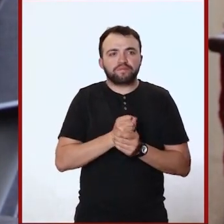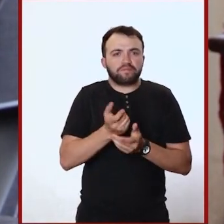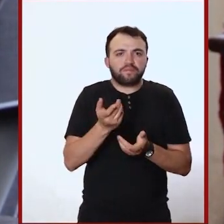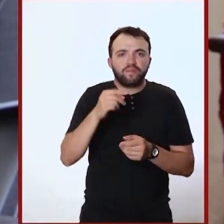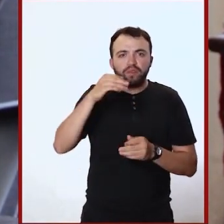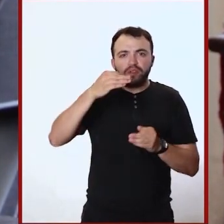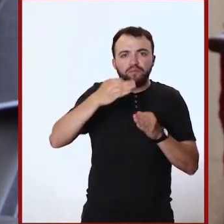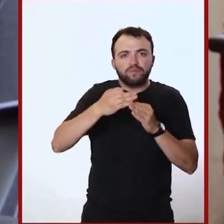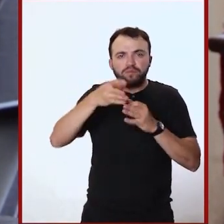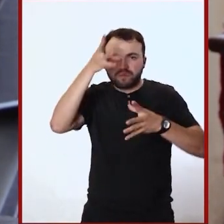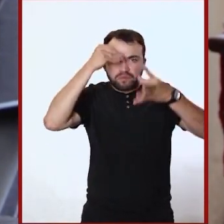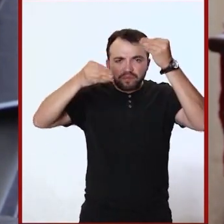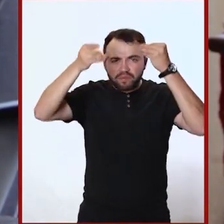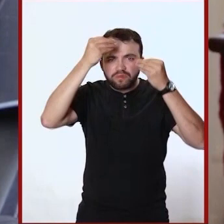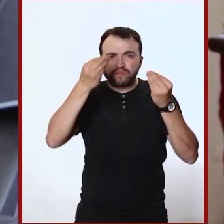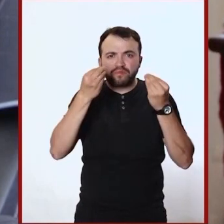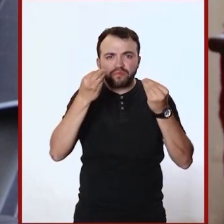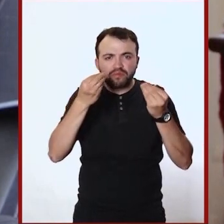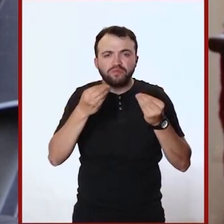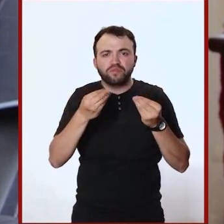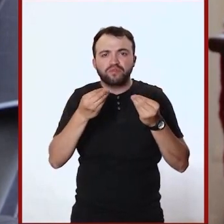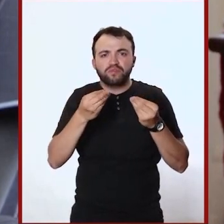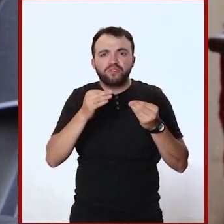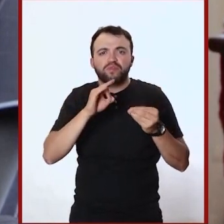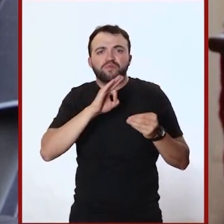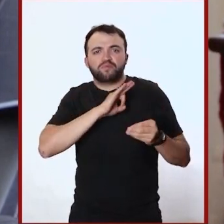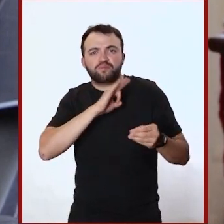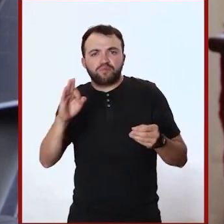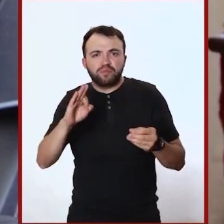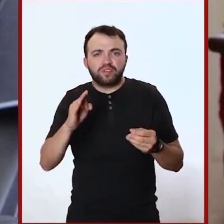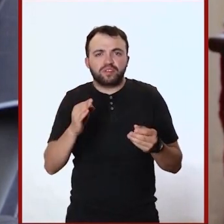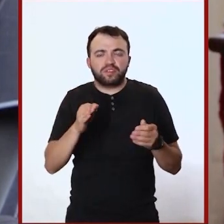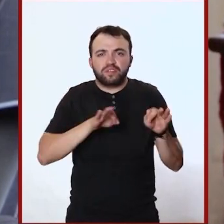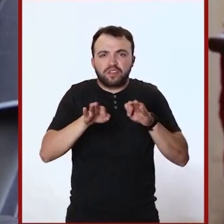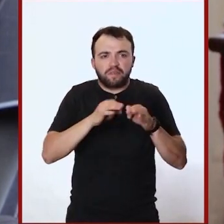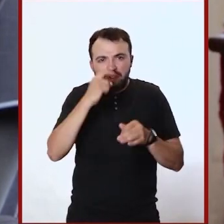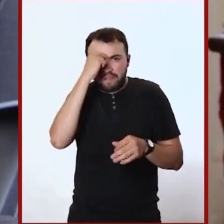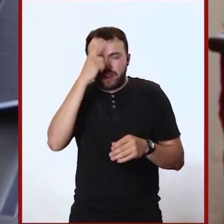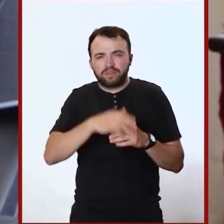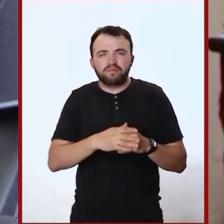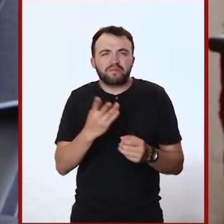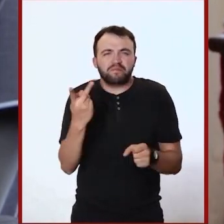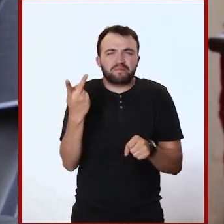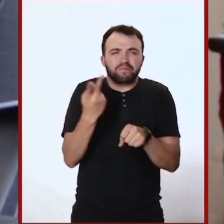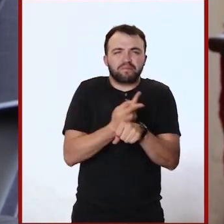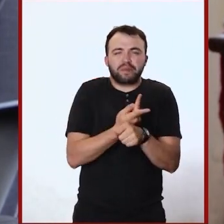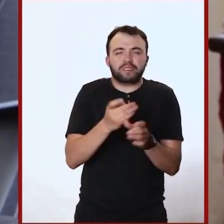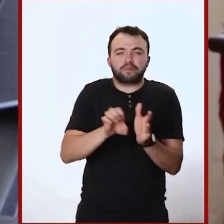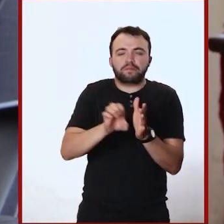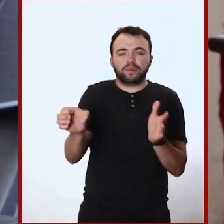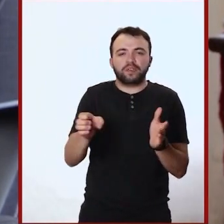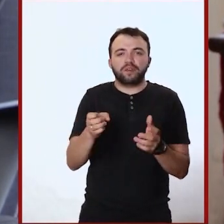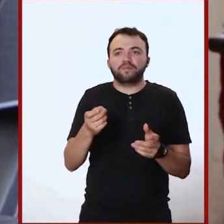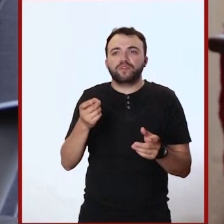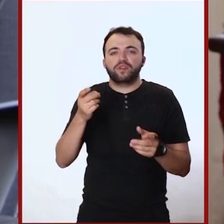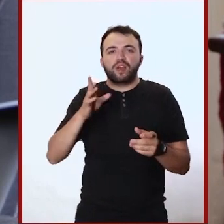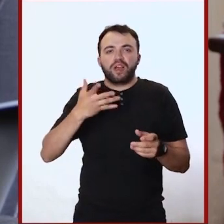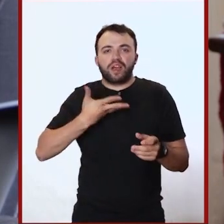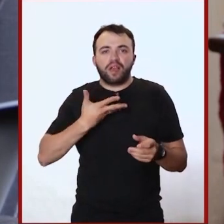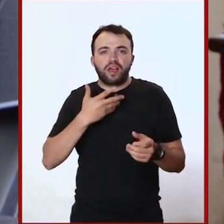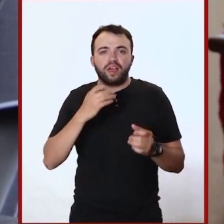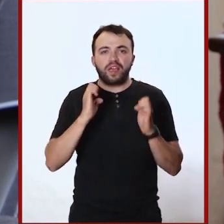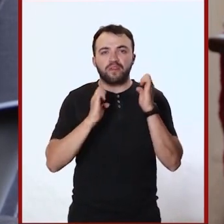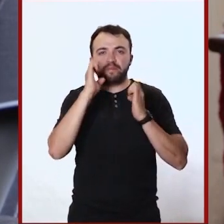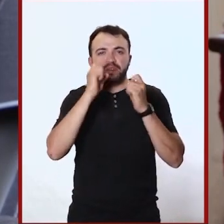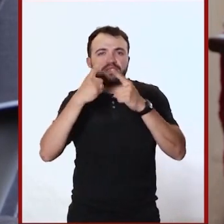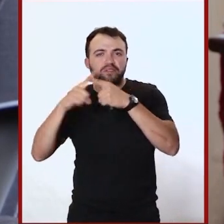ayuda mucho, ¿no? Pero ¿qué pasa con esas empresas que no dan esta oportunidad o aquellas empresas que están muy